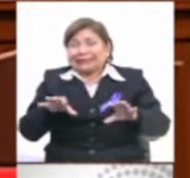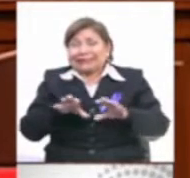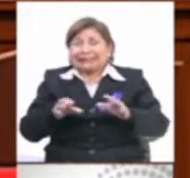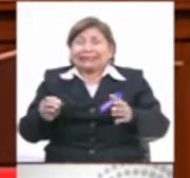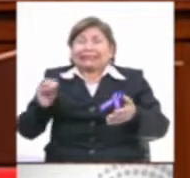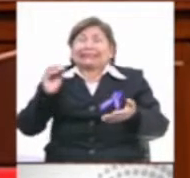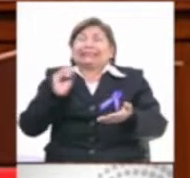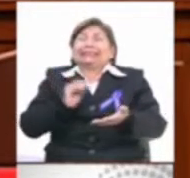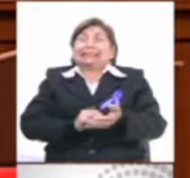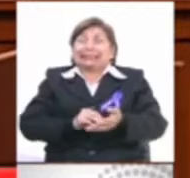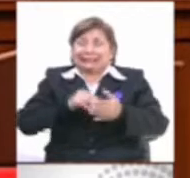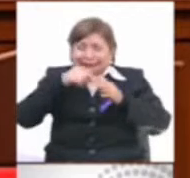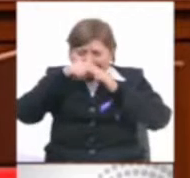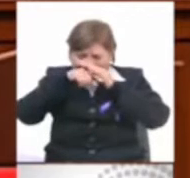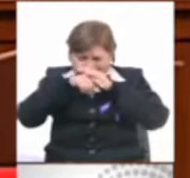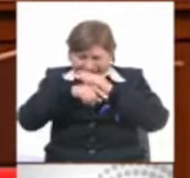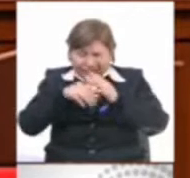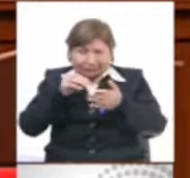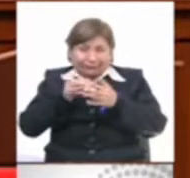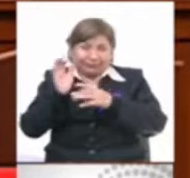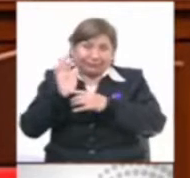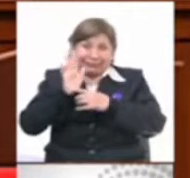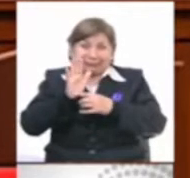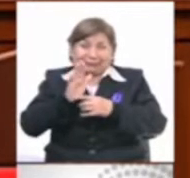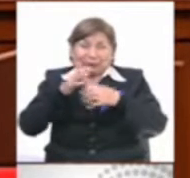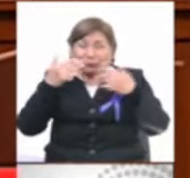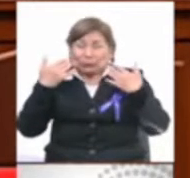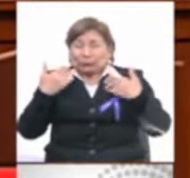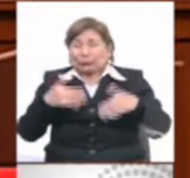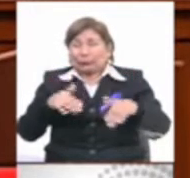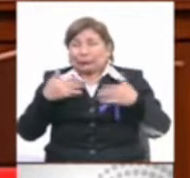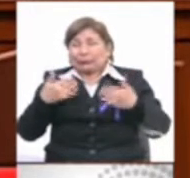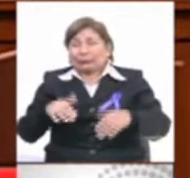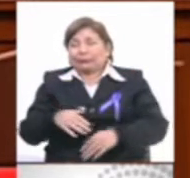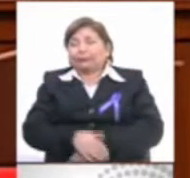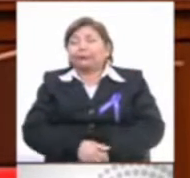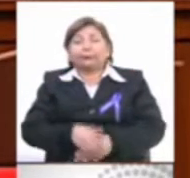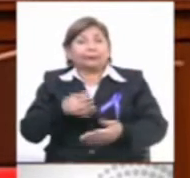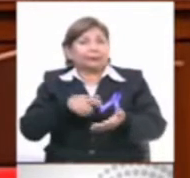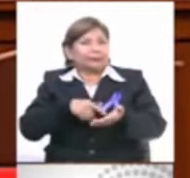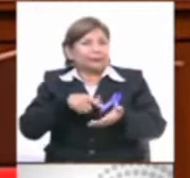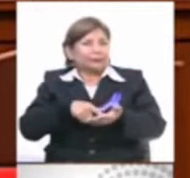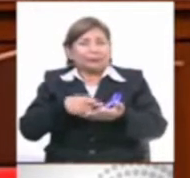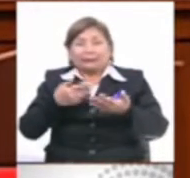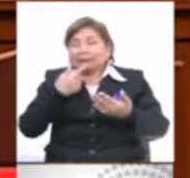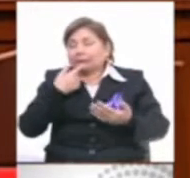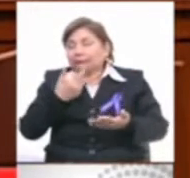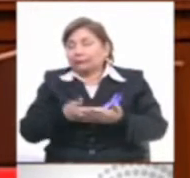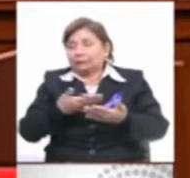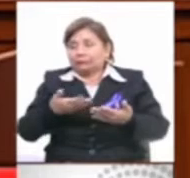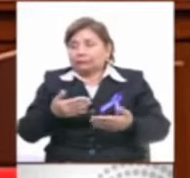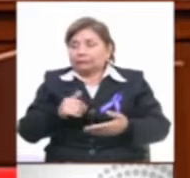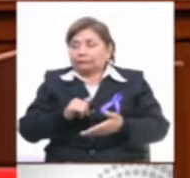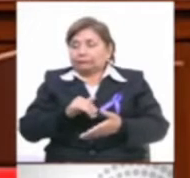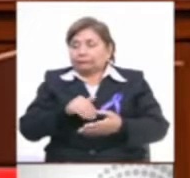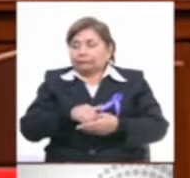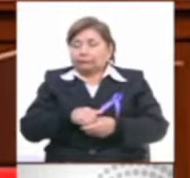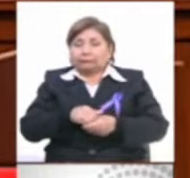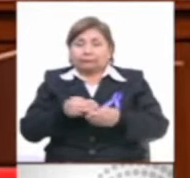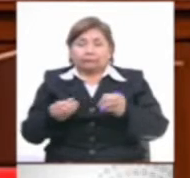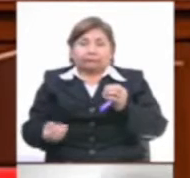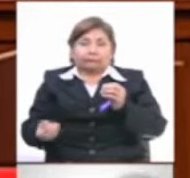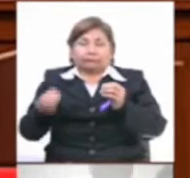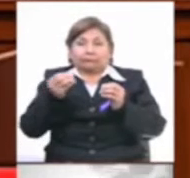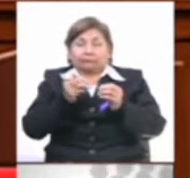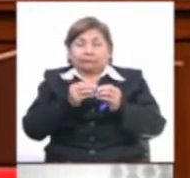que profundizar y mostrarla en toda su gravedad. Por eso es que, en